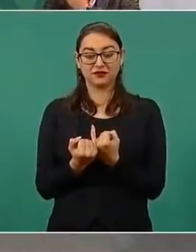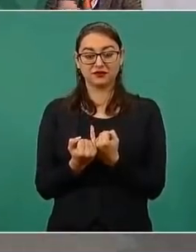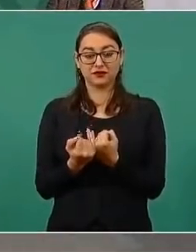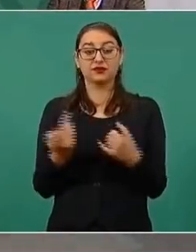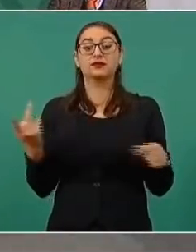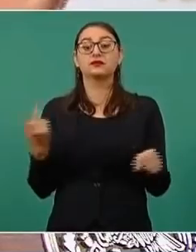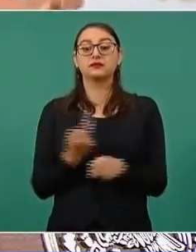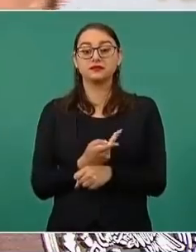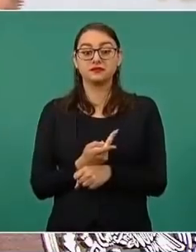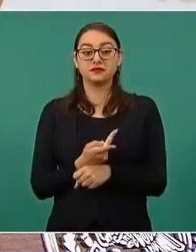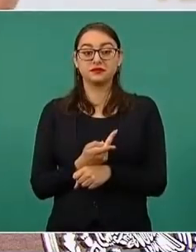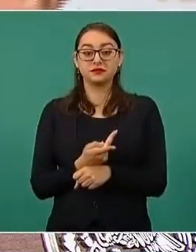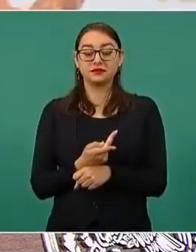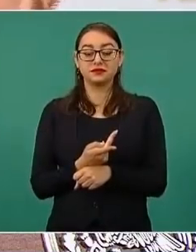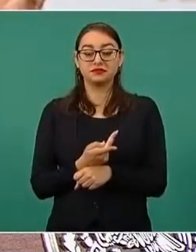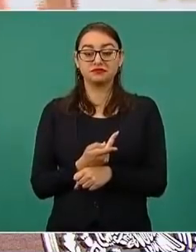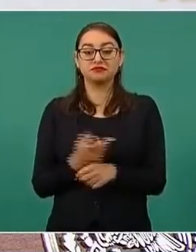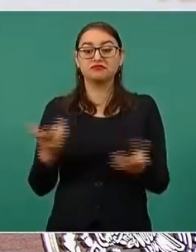un carapacho